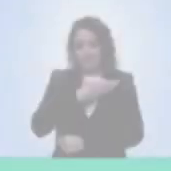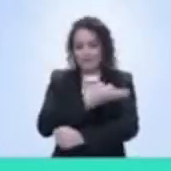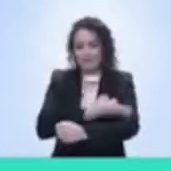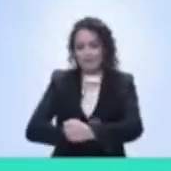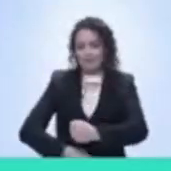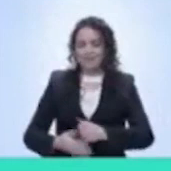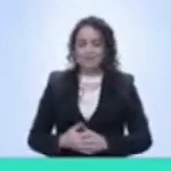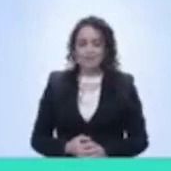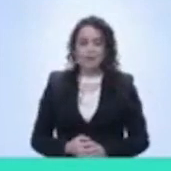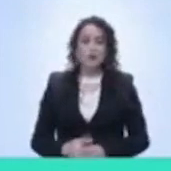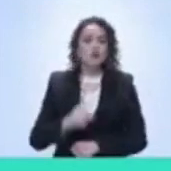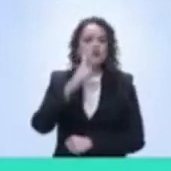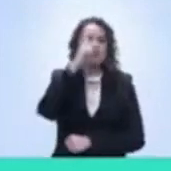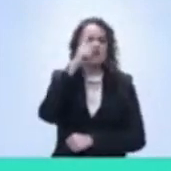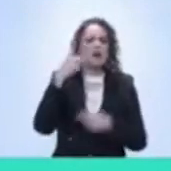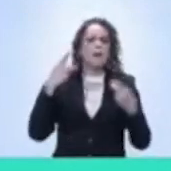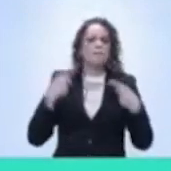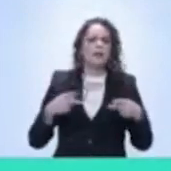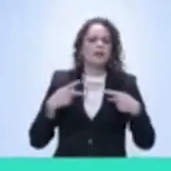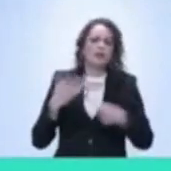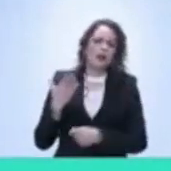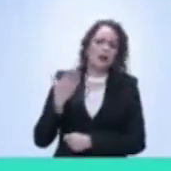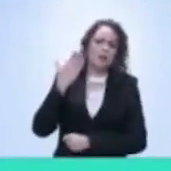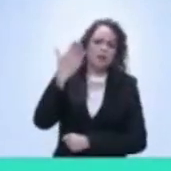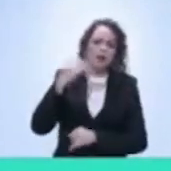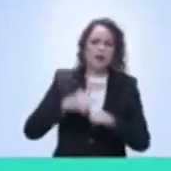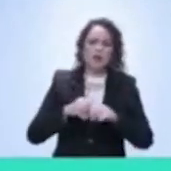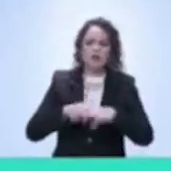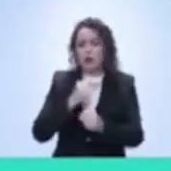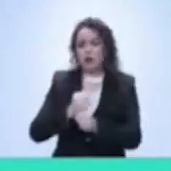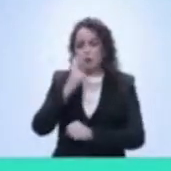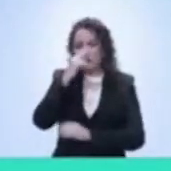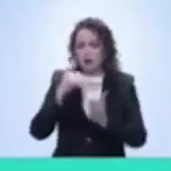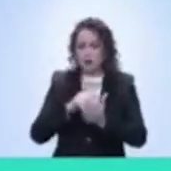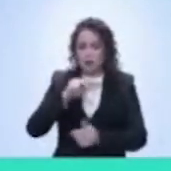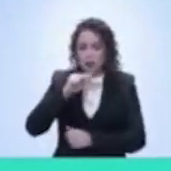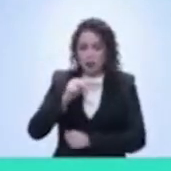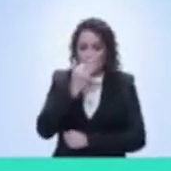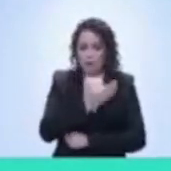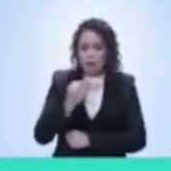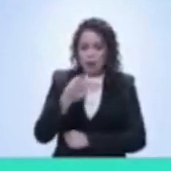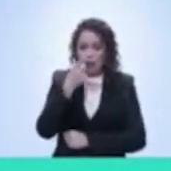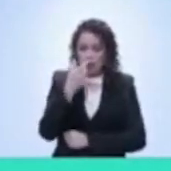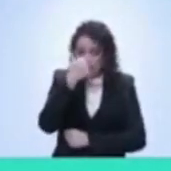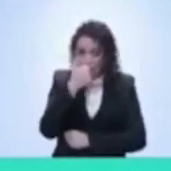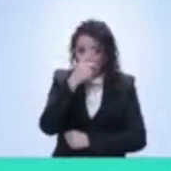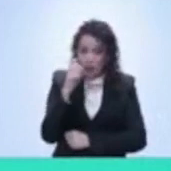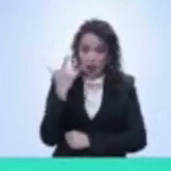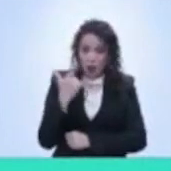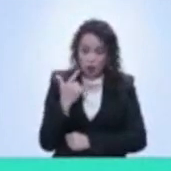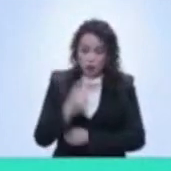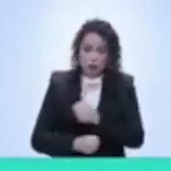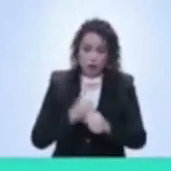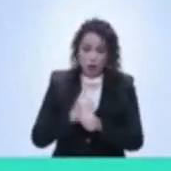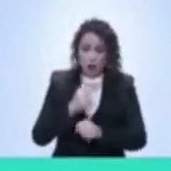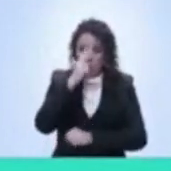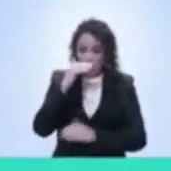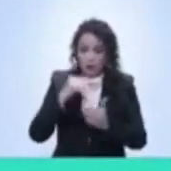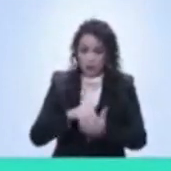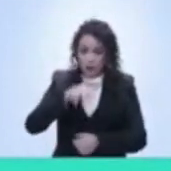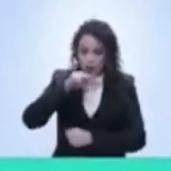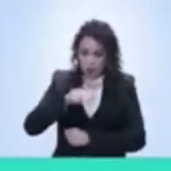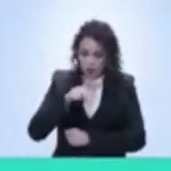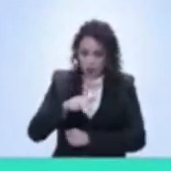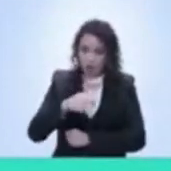una persona pidió diversa información relacionada por un oficio de fecha el 6 de julio del 2018 mediante el que se